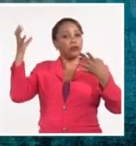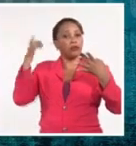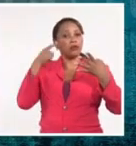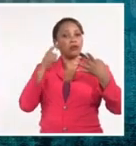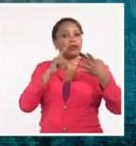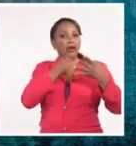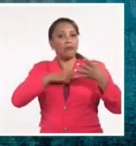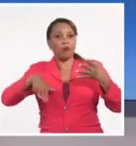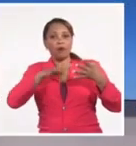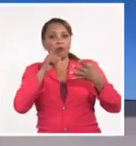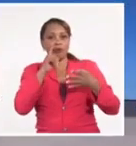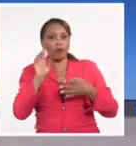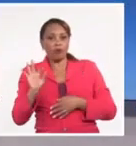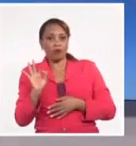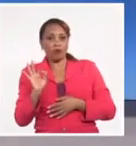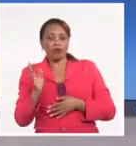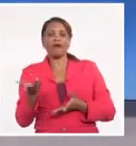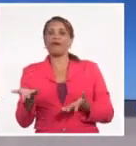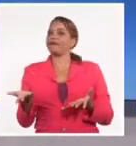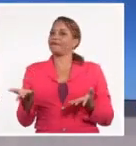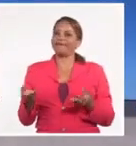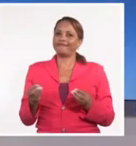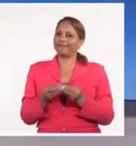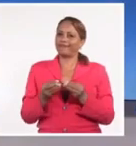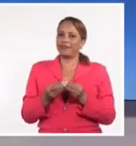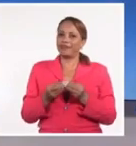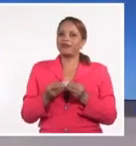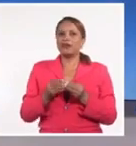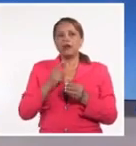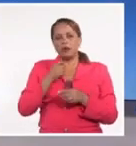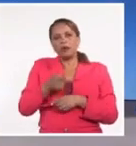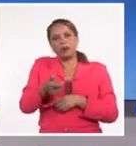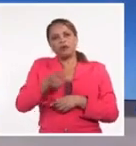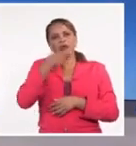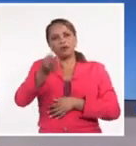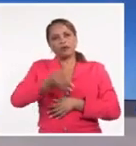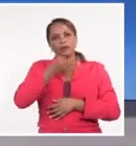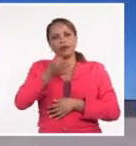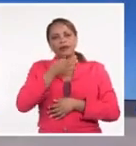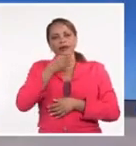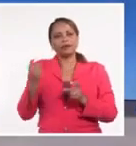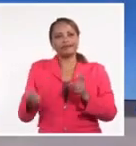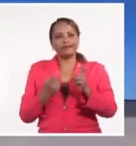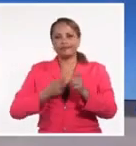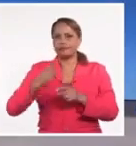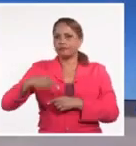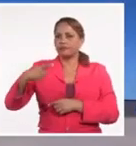bueno, eso es bien iluso. Regresaré muy pronto con más elementos para el combate diario,